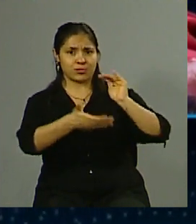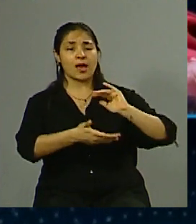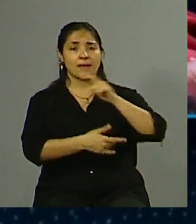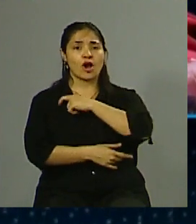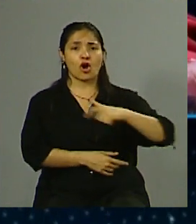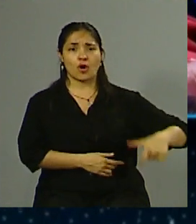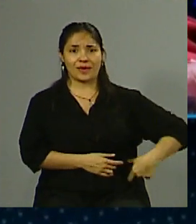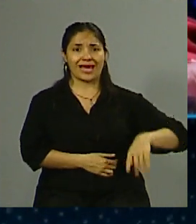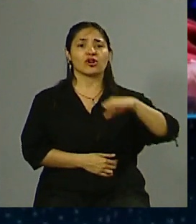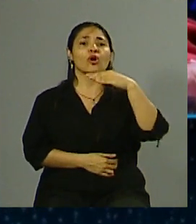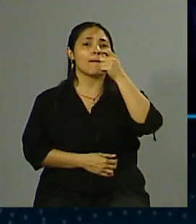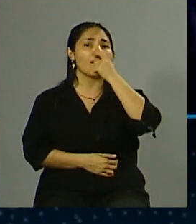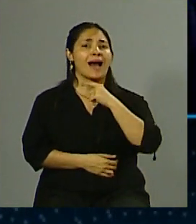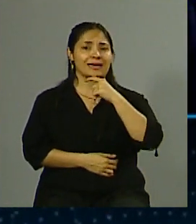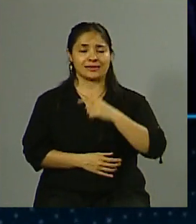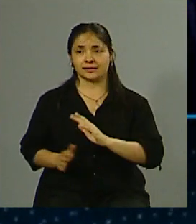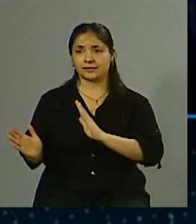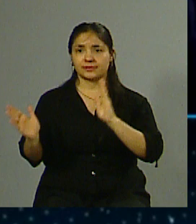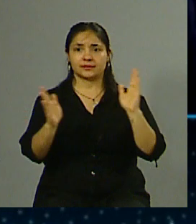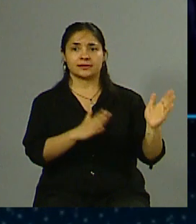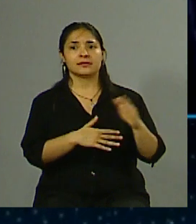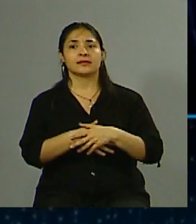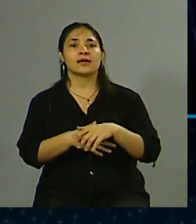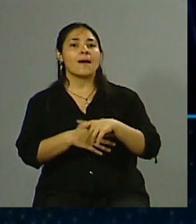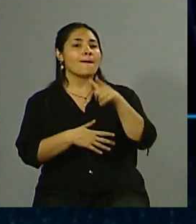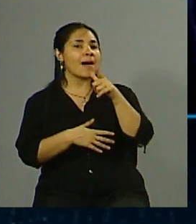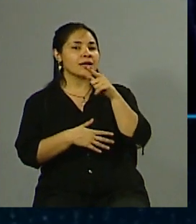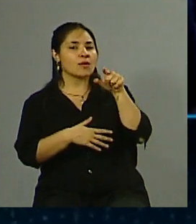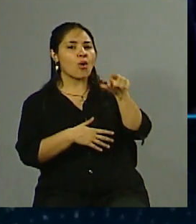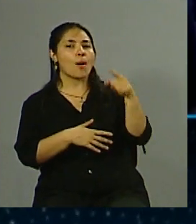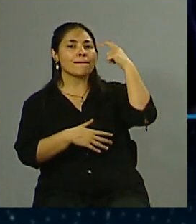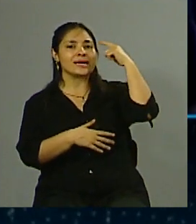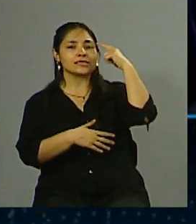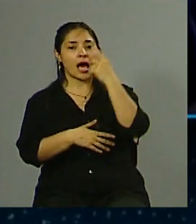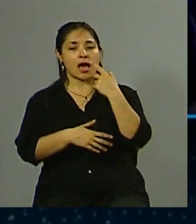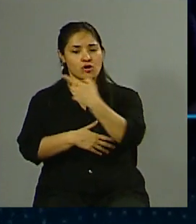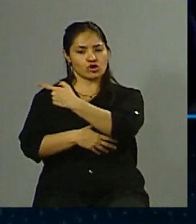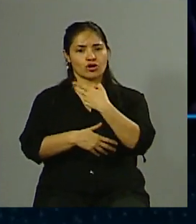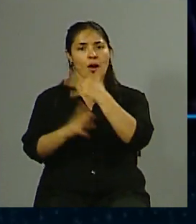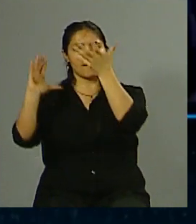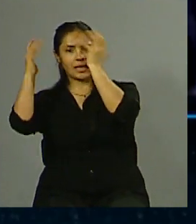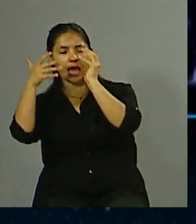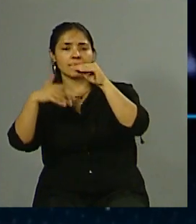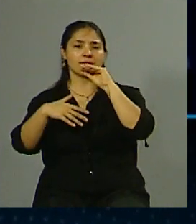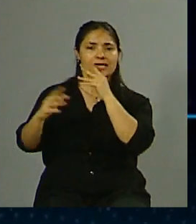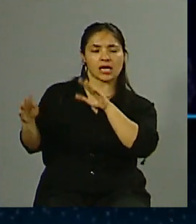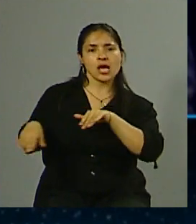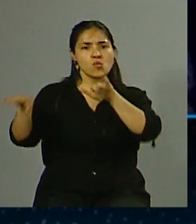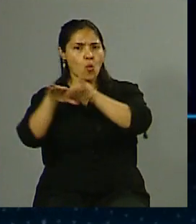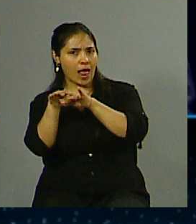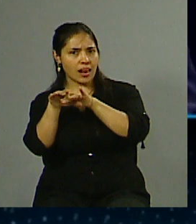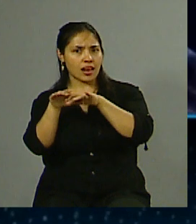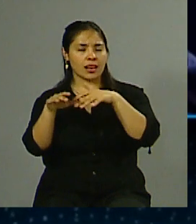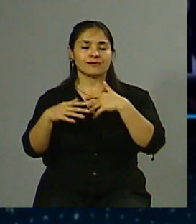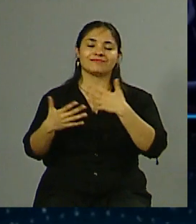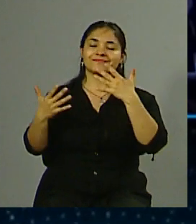presidente Mauricio Macri. ¿Verdad para vos es lo mismo, Milei, que nosotros? Sergio, Sergio. Me